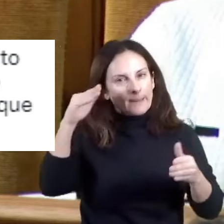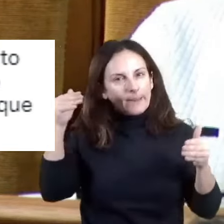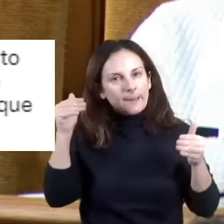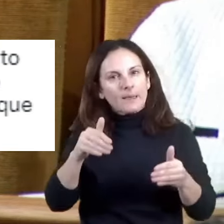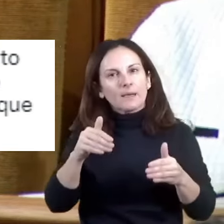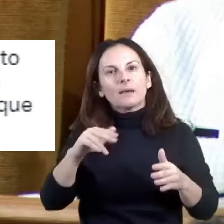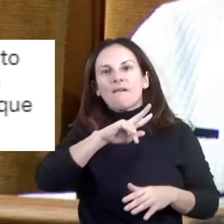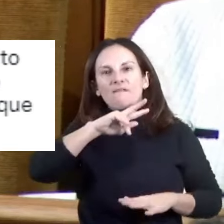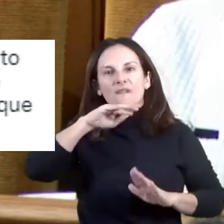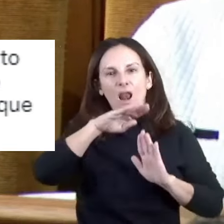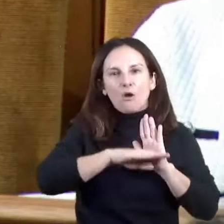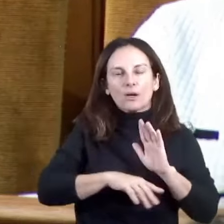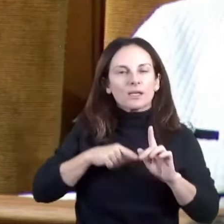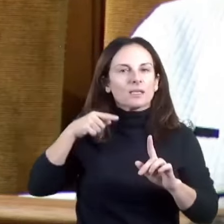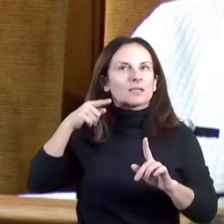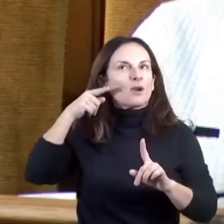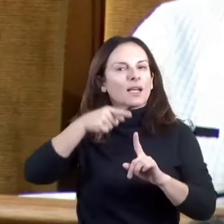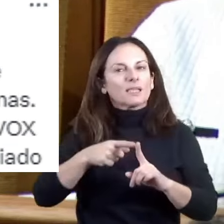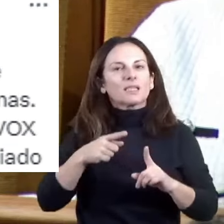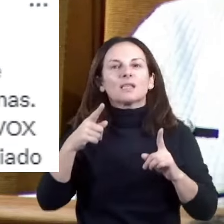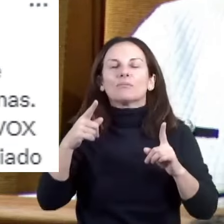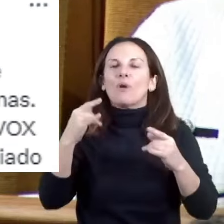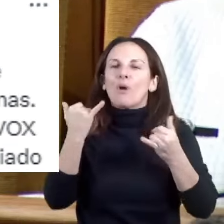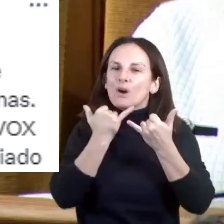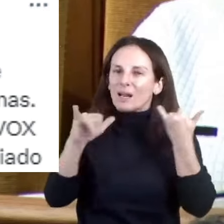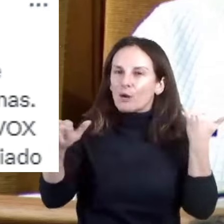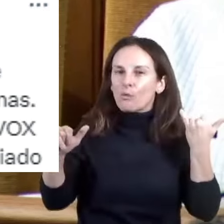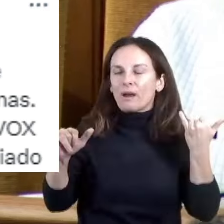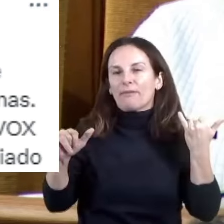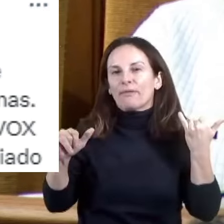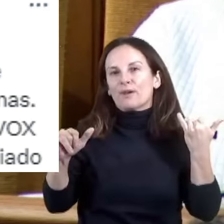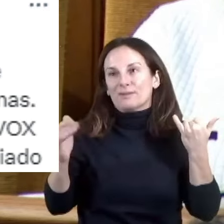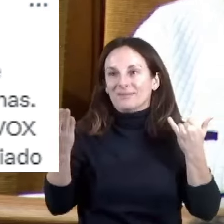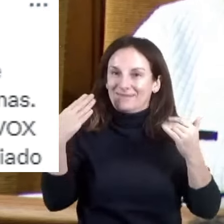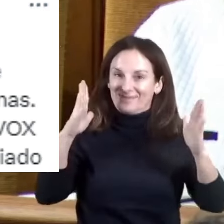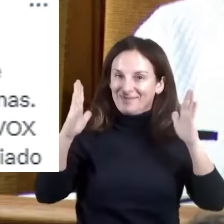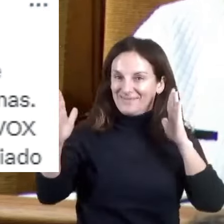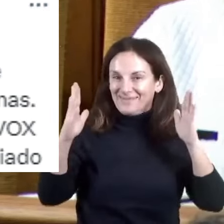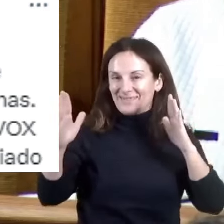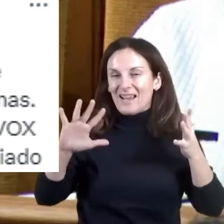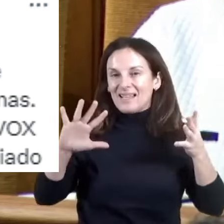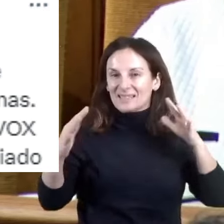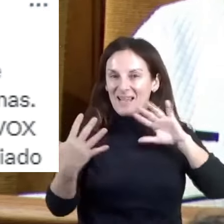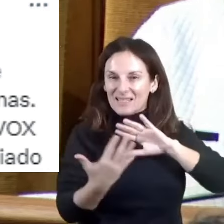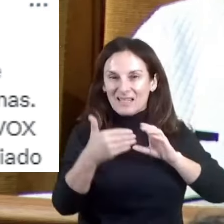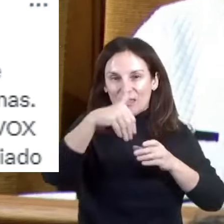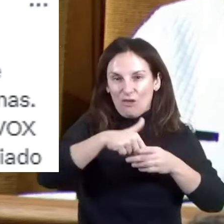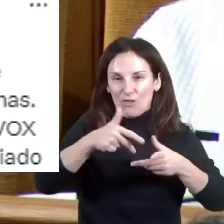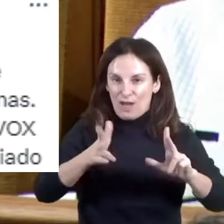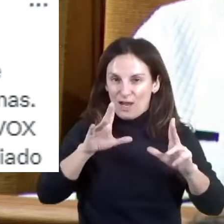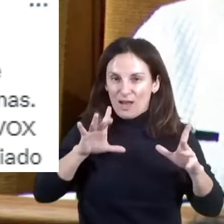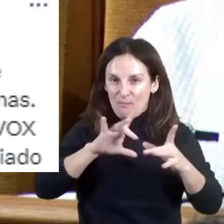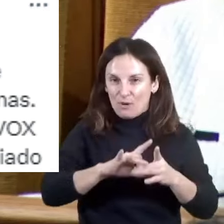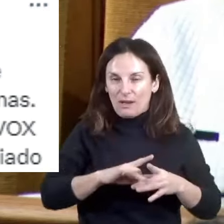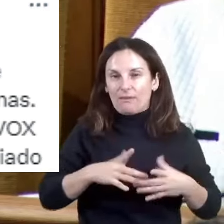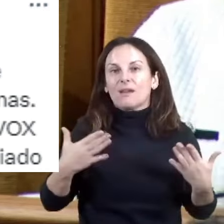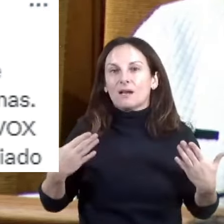valores de la reconciliación auspiciados por la transición respeto mutuo y